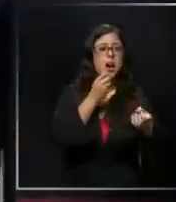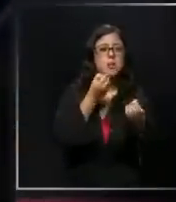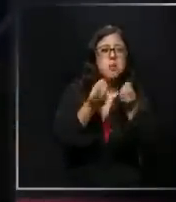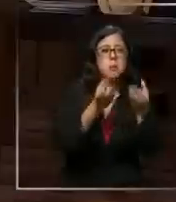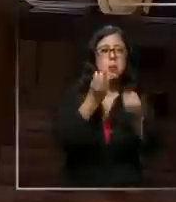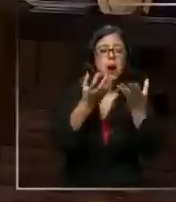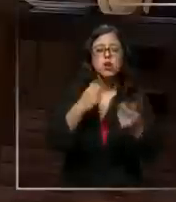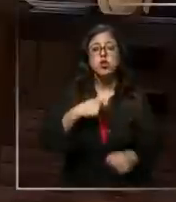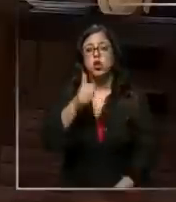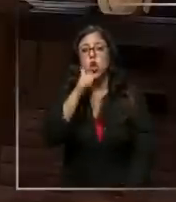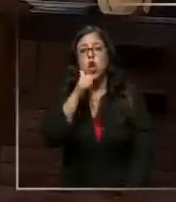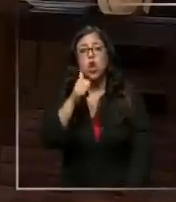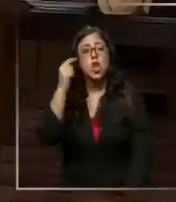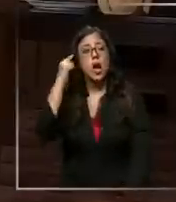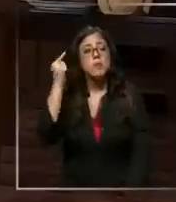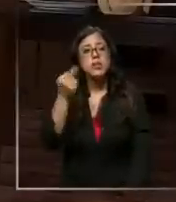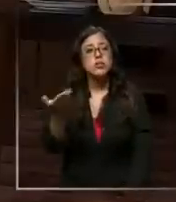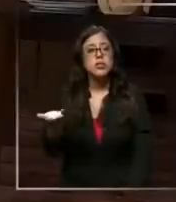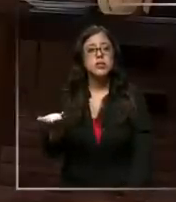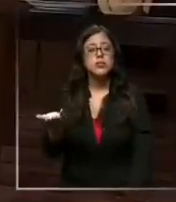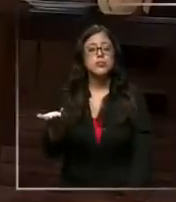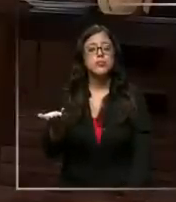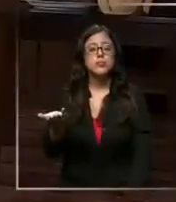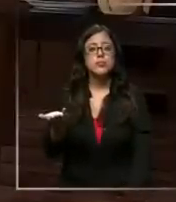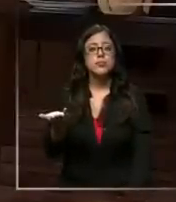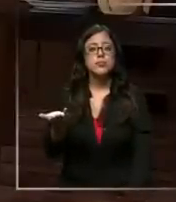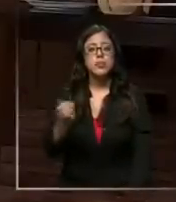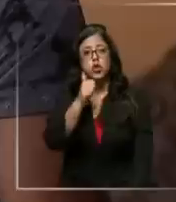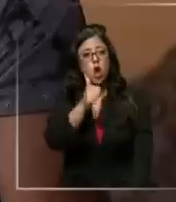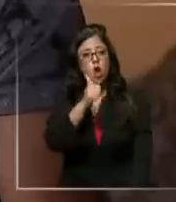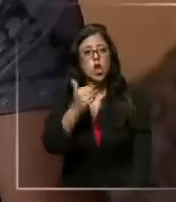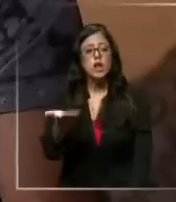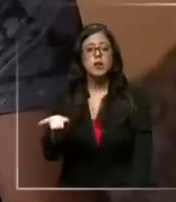los días Estoy pensando en eso todos los días uno piensa eso